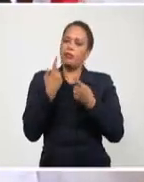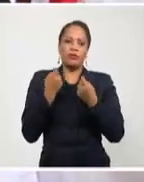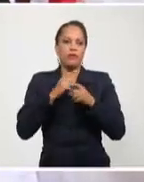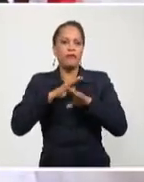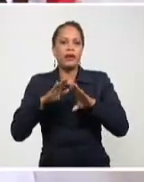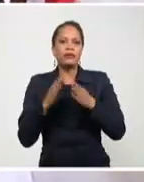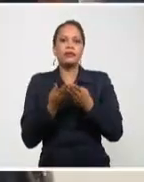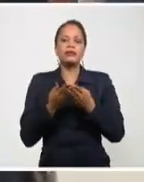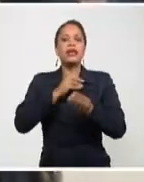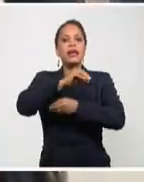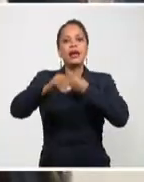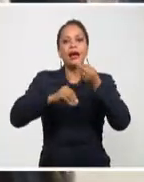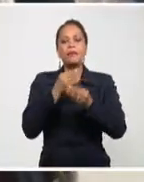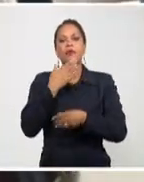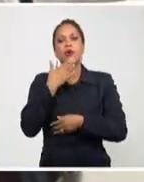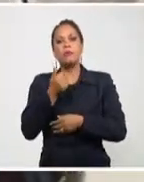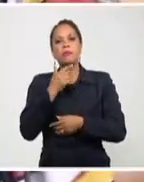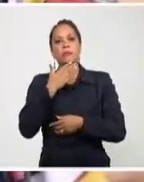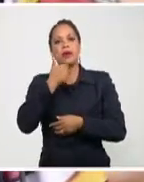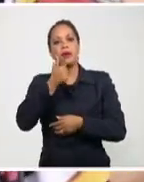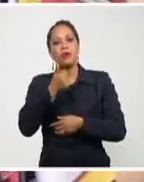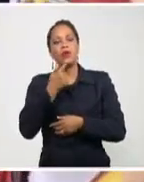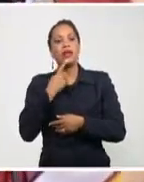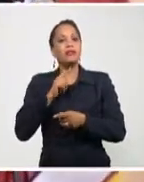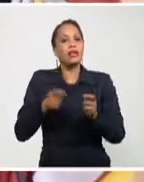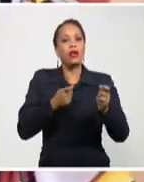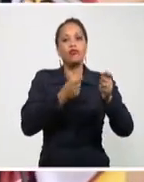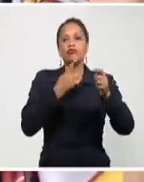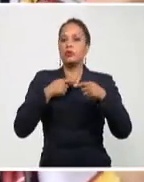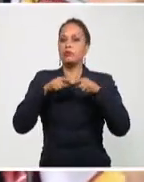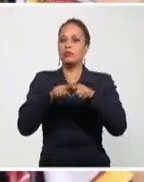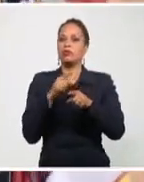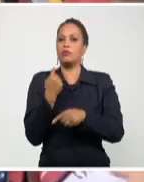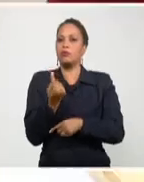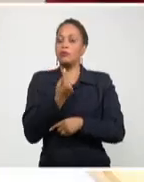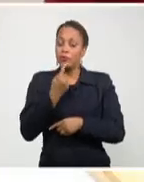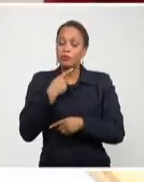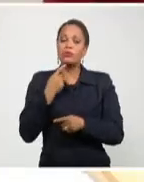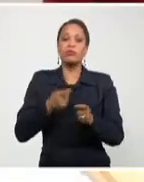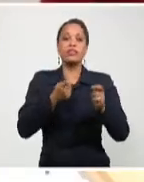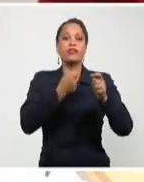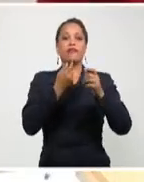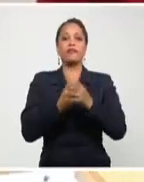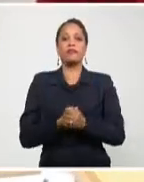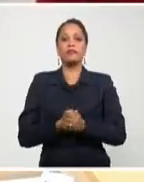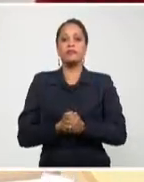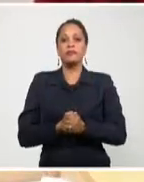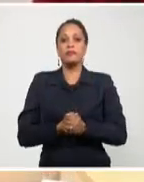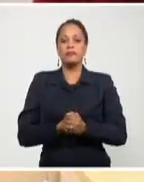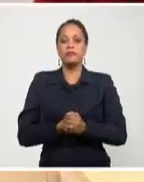permitirán facilitar mecanismos ante los retos que nos acompañan. Cristel Aspillaga, Sistema Informativo de la Televisión Cubana.